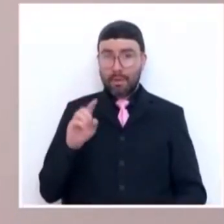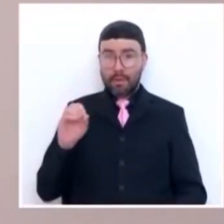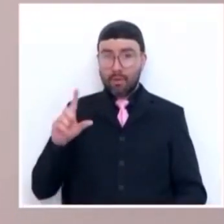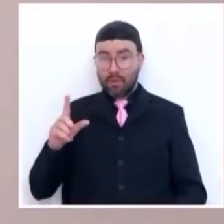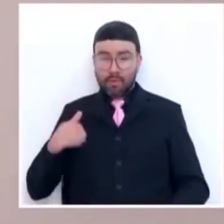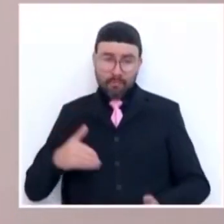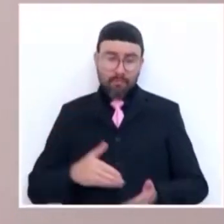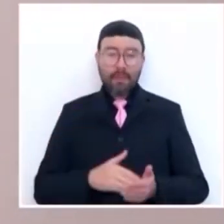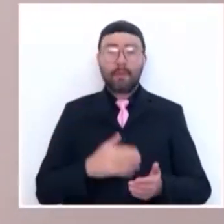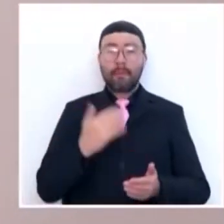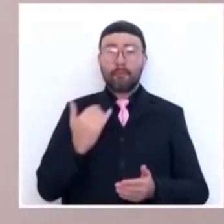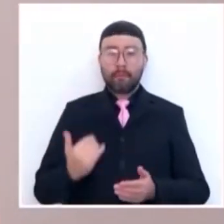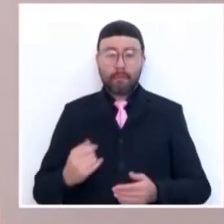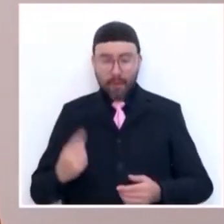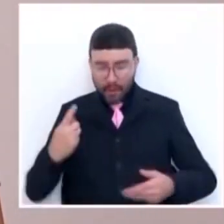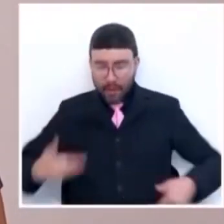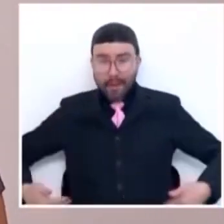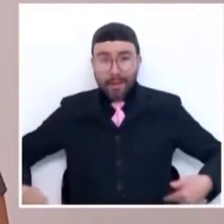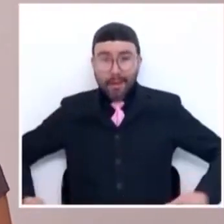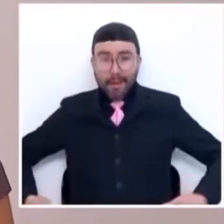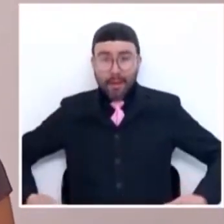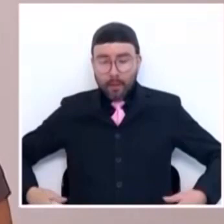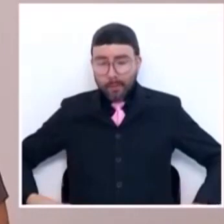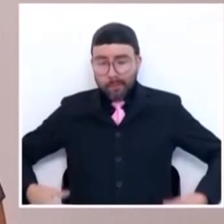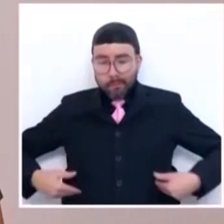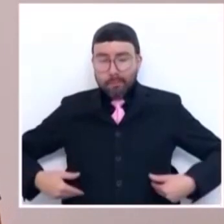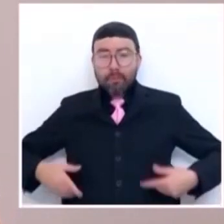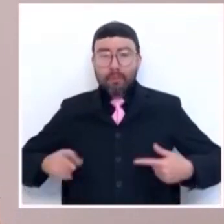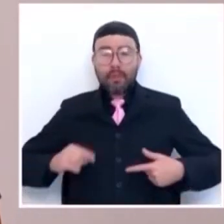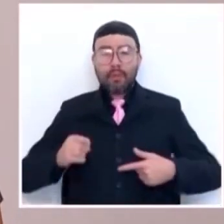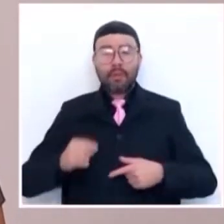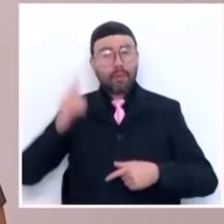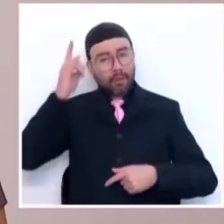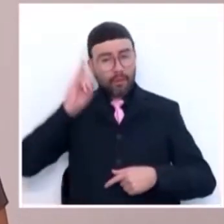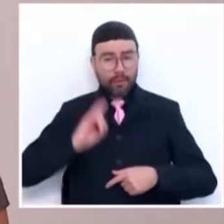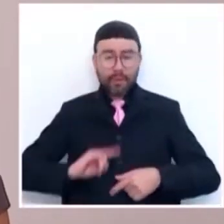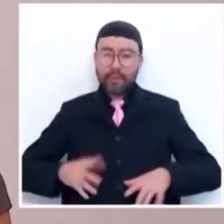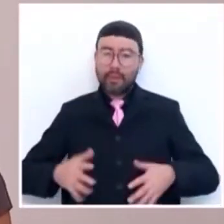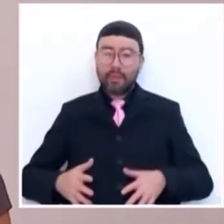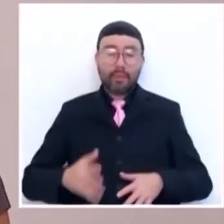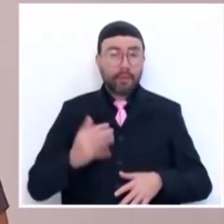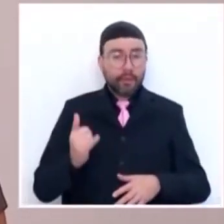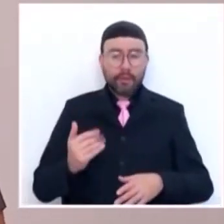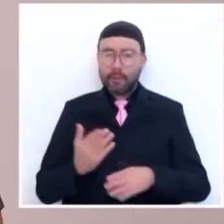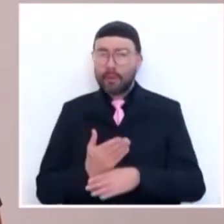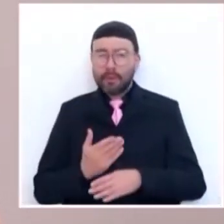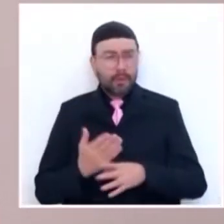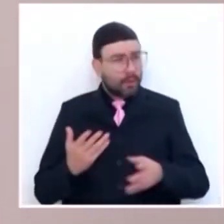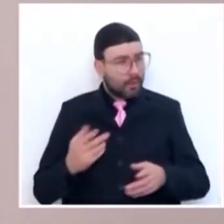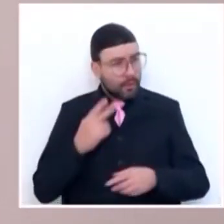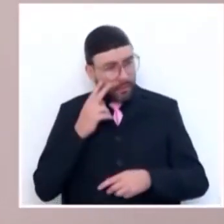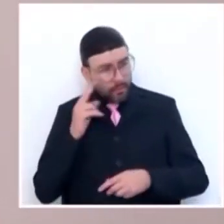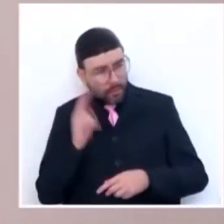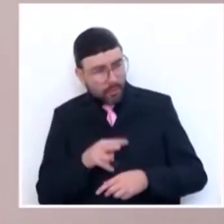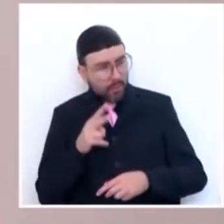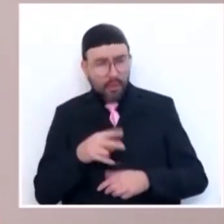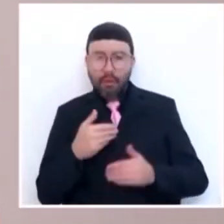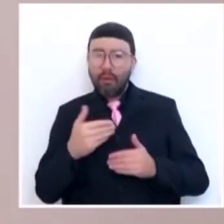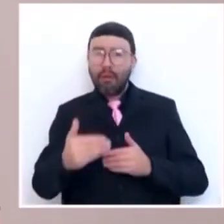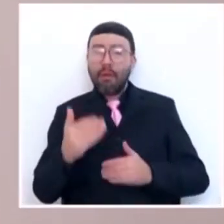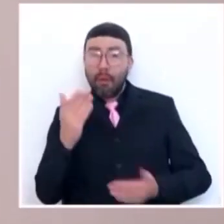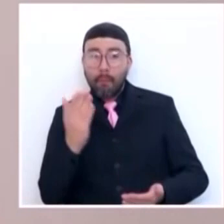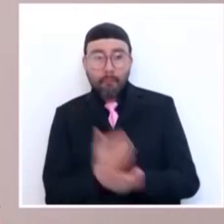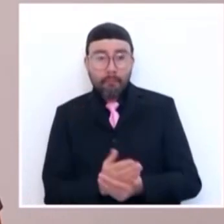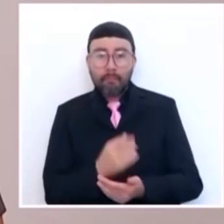las glándulas suprarrenales, puede afectar el sistema nervioso, y entonces lo que nosotros vemos como consecuencia son problemas